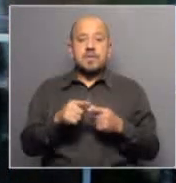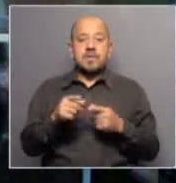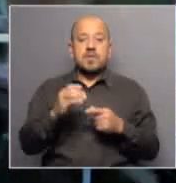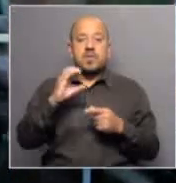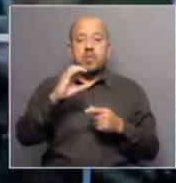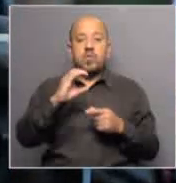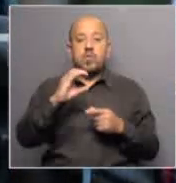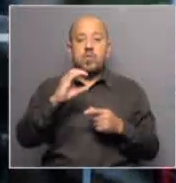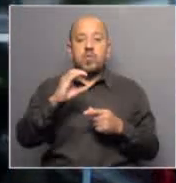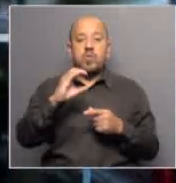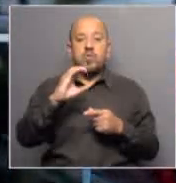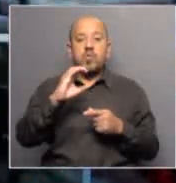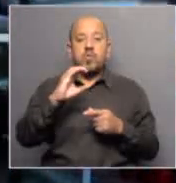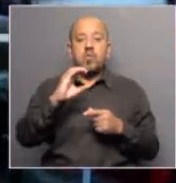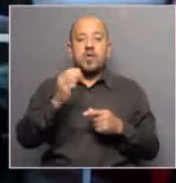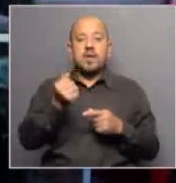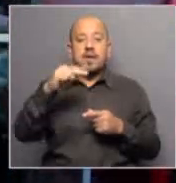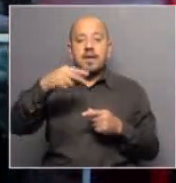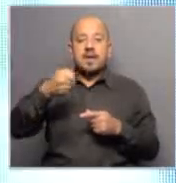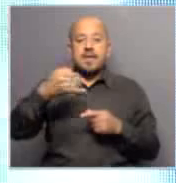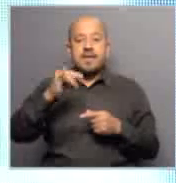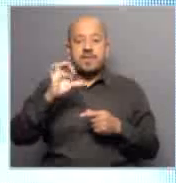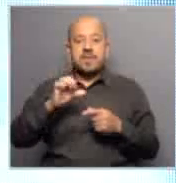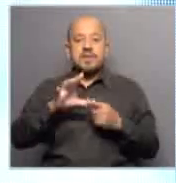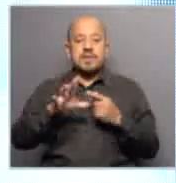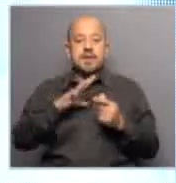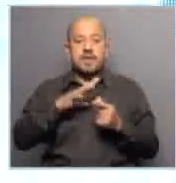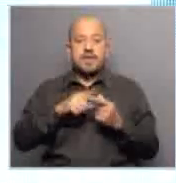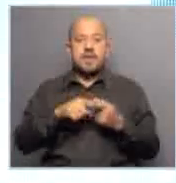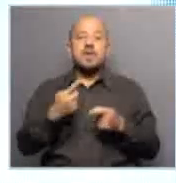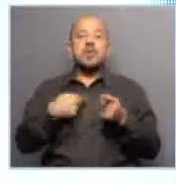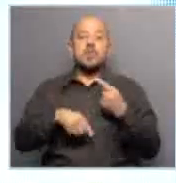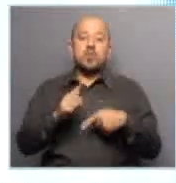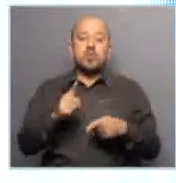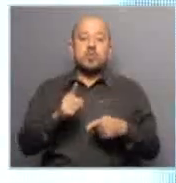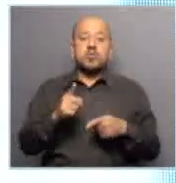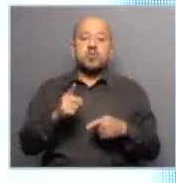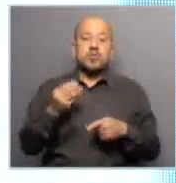con genética propia, por lo tanto hay trazabilidad, entonces tráeme el